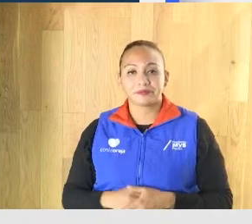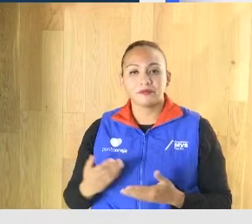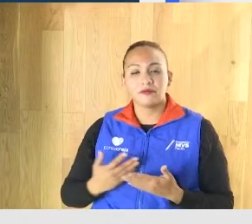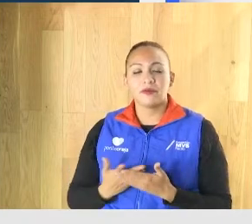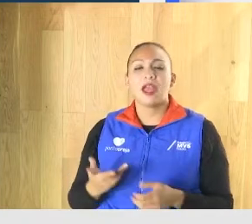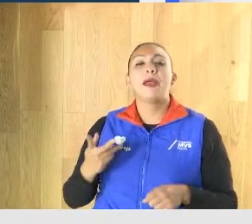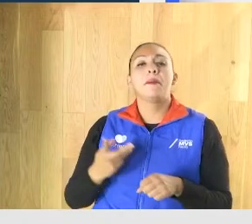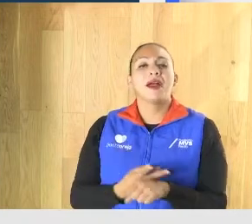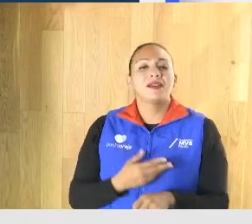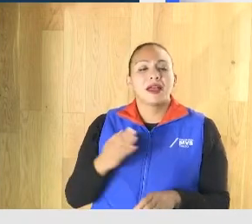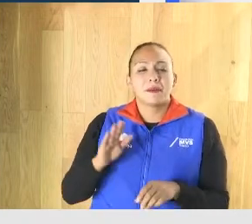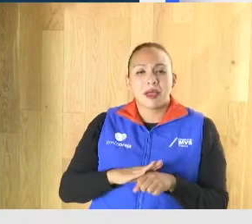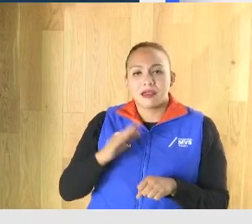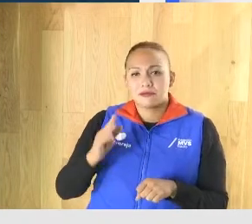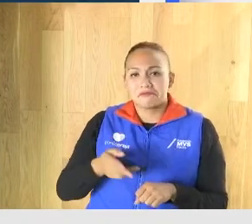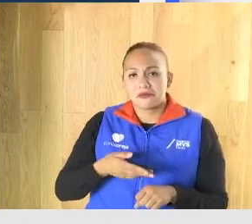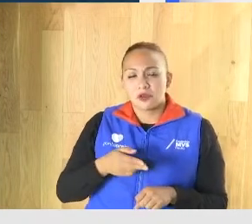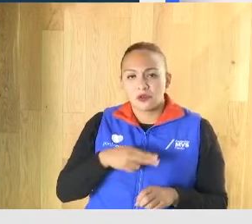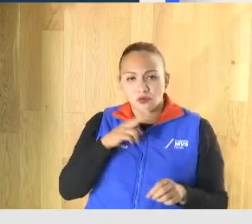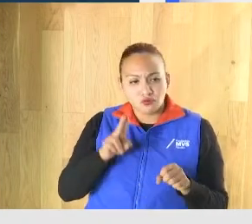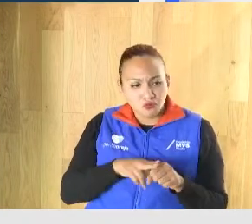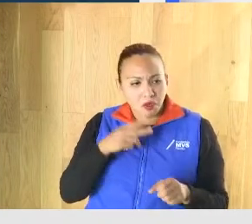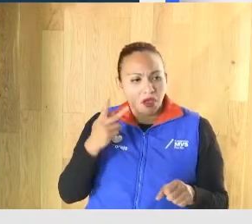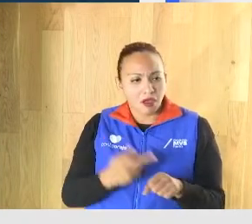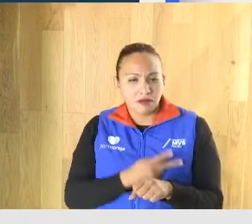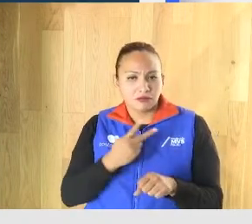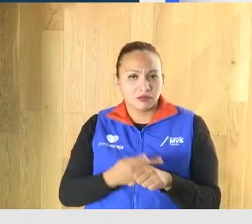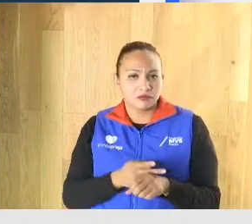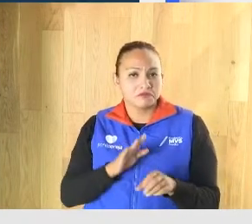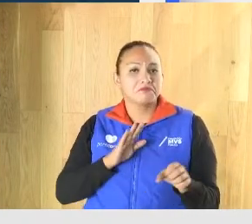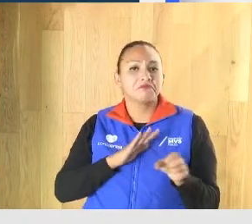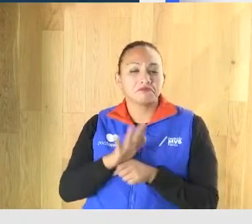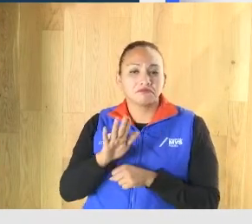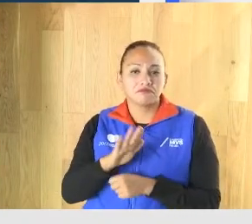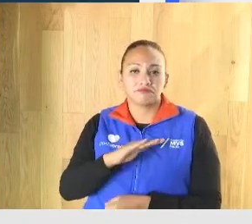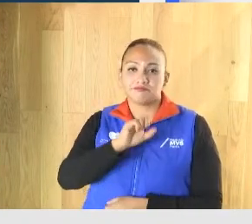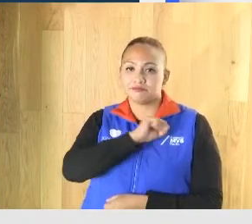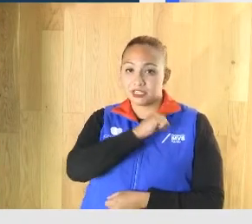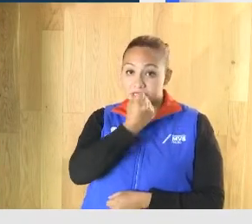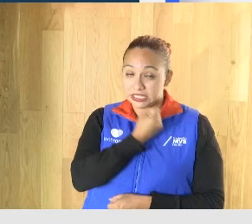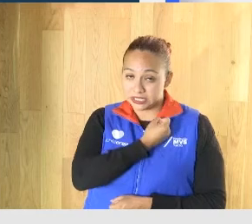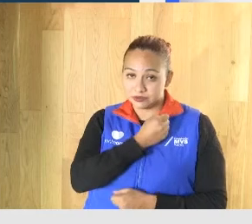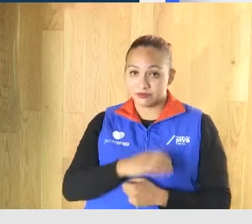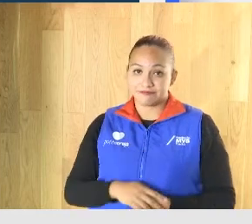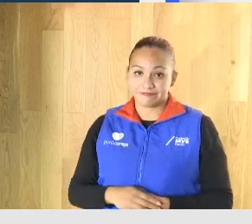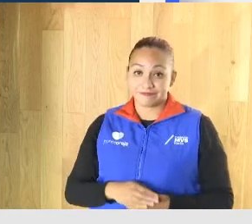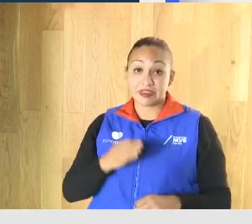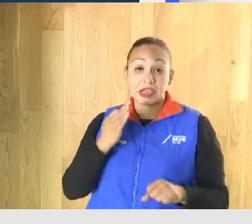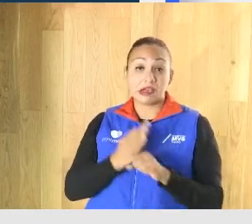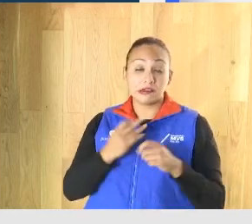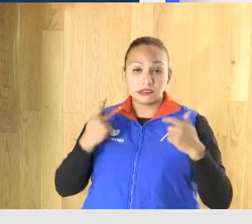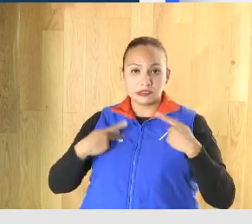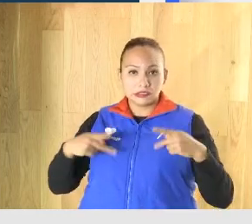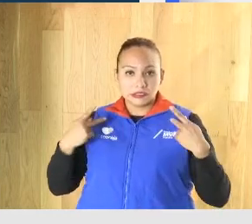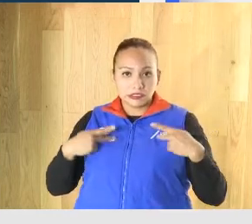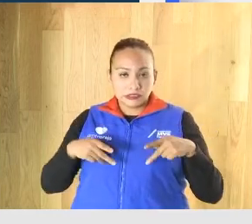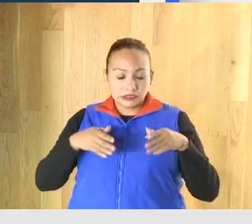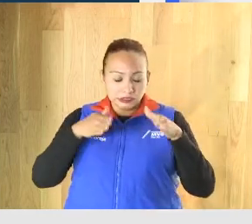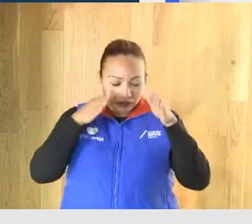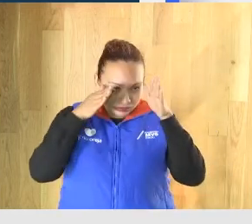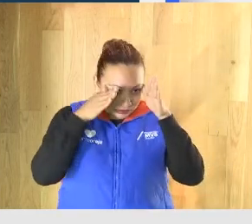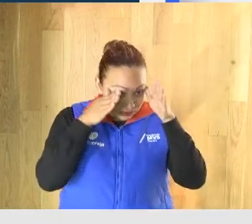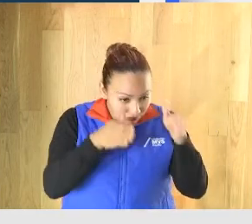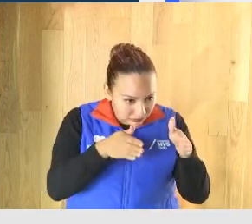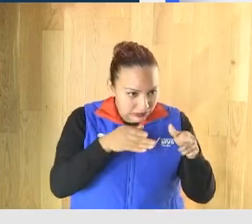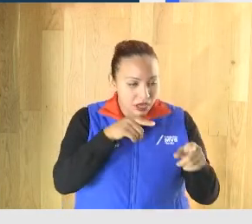la salud, ¿no? Yo creo que estamos en un momento en el que la salud se pone en el centro de las agendas de gobiernos y